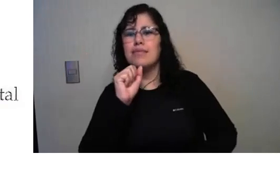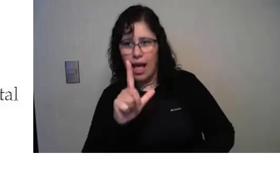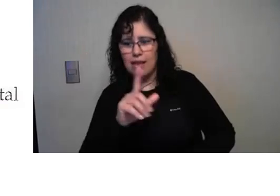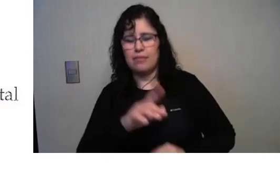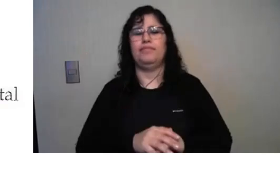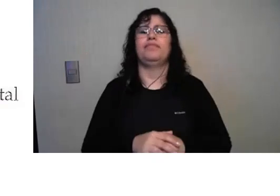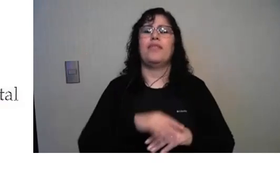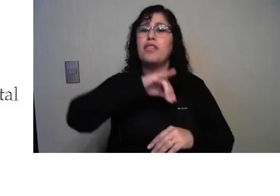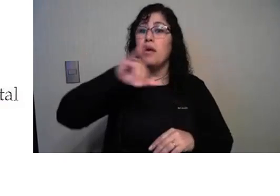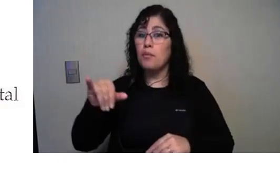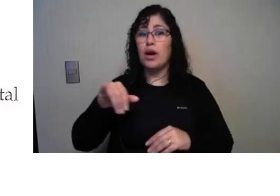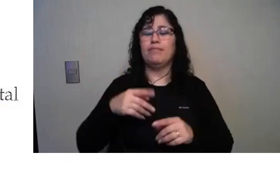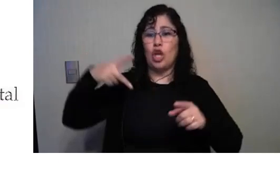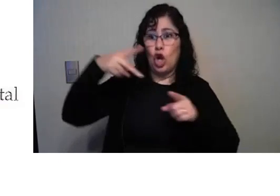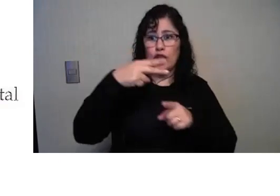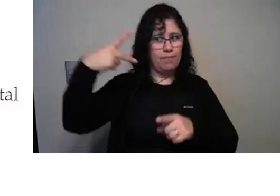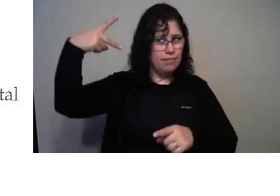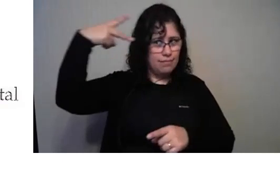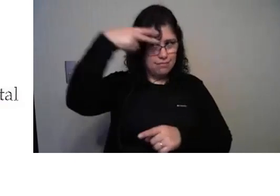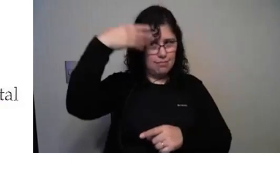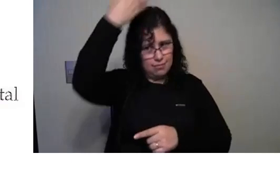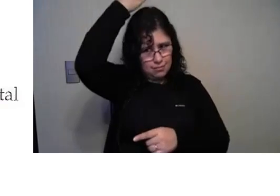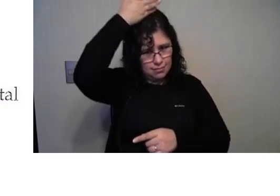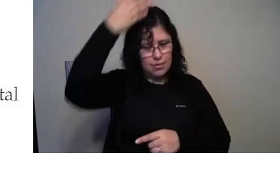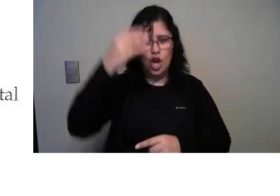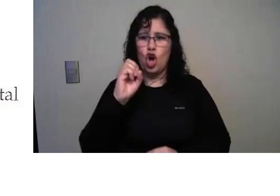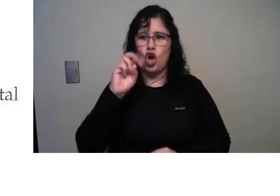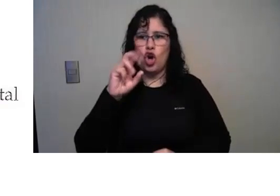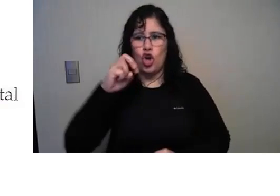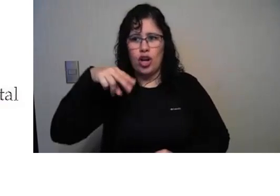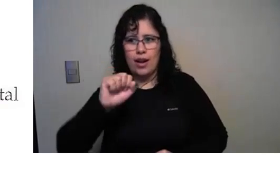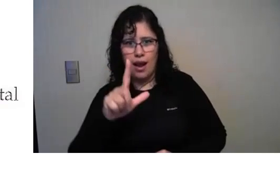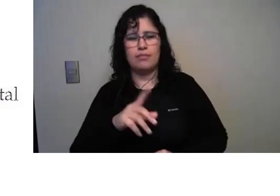coronales, ¿cierto? Que toman como punto de referencia la sutura coronal.